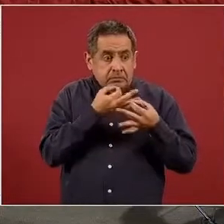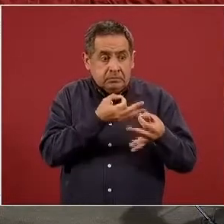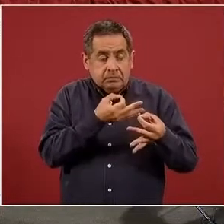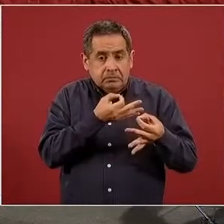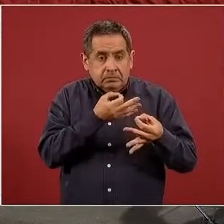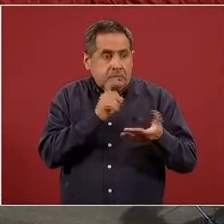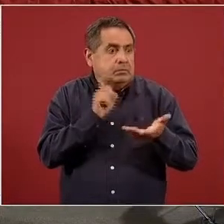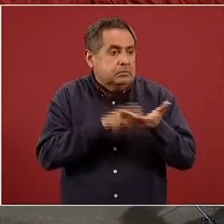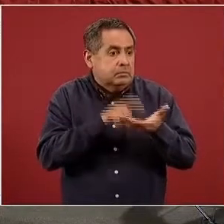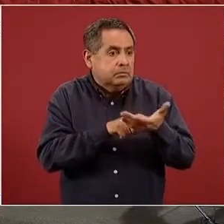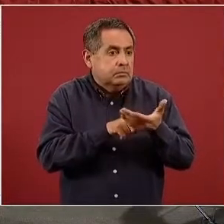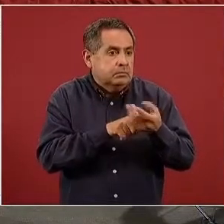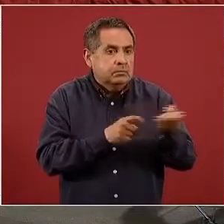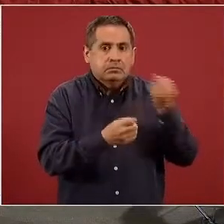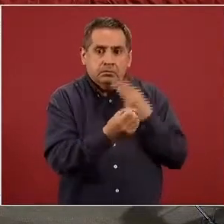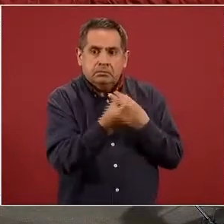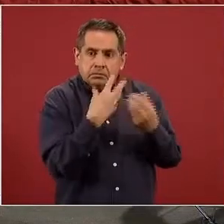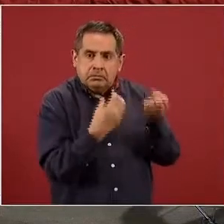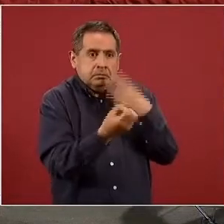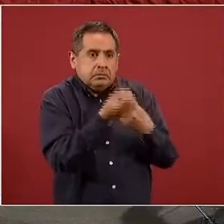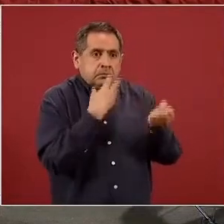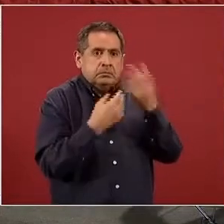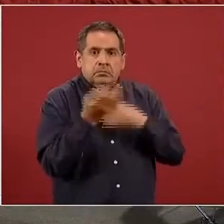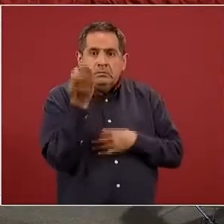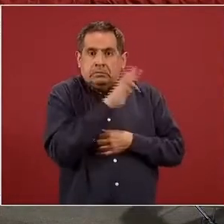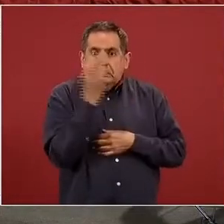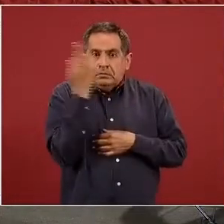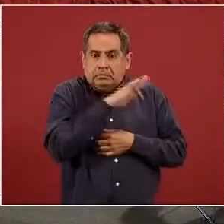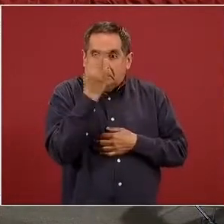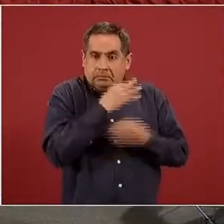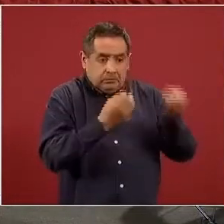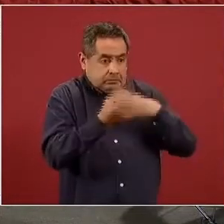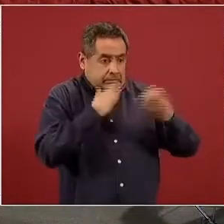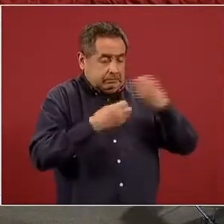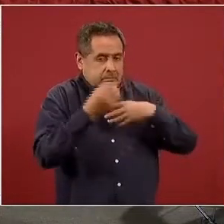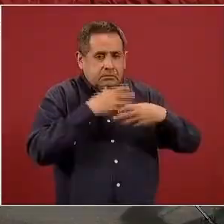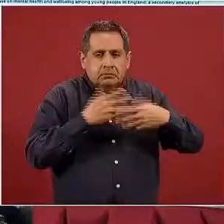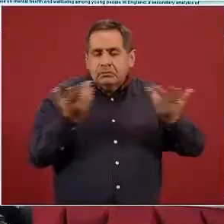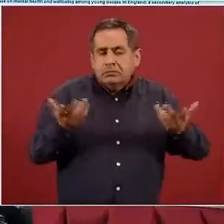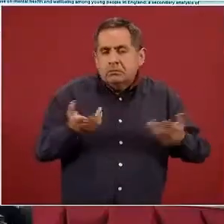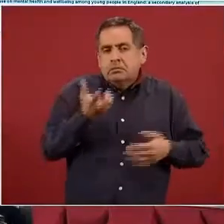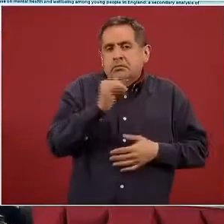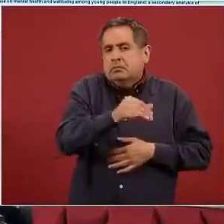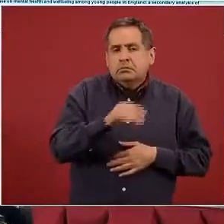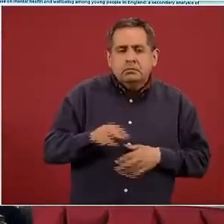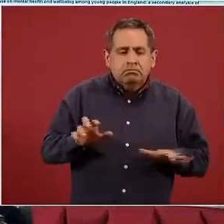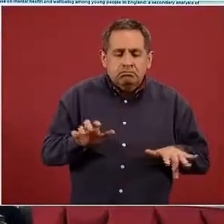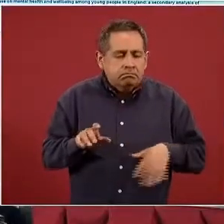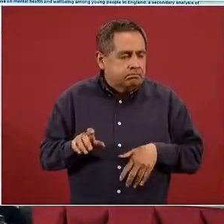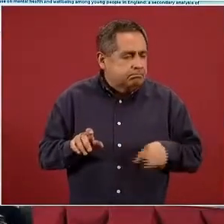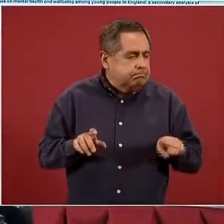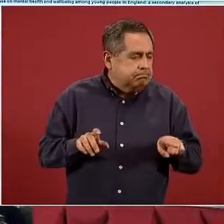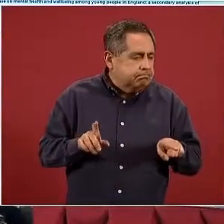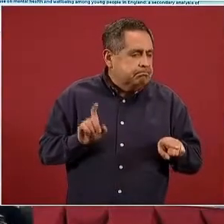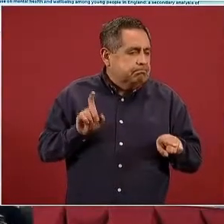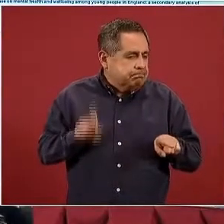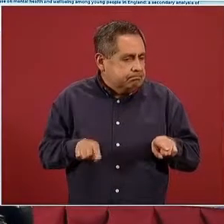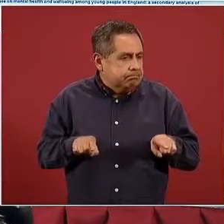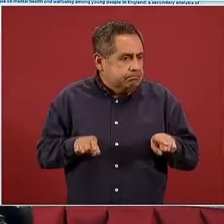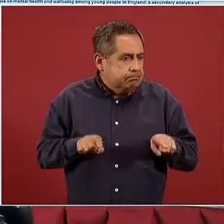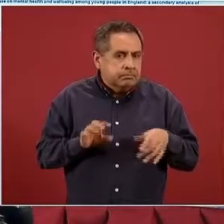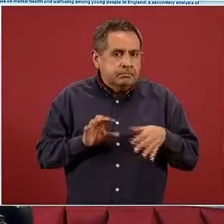la atención, te va a mostrar otra noticia falsa parecida, ¿no? O sea, es una cuestión de los algoritmos de redes bien interesante,